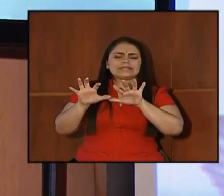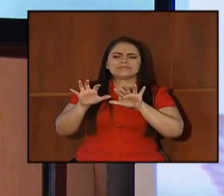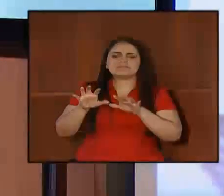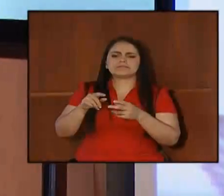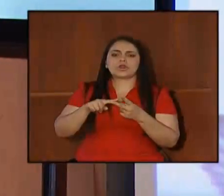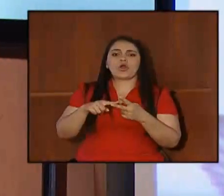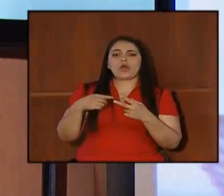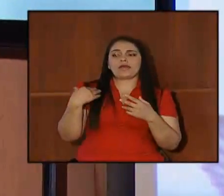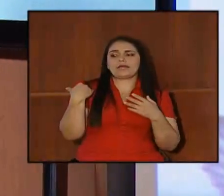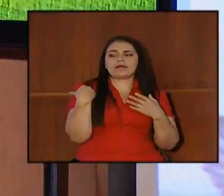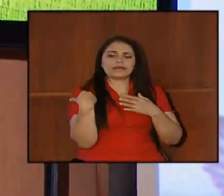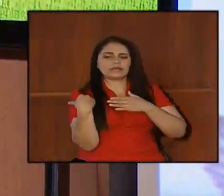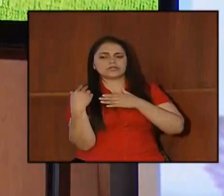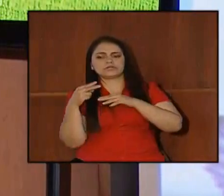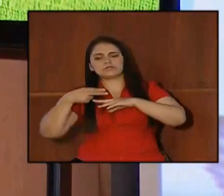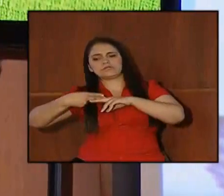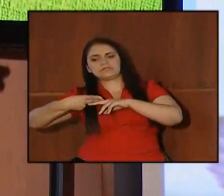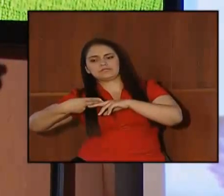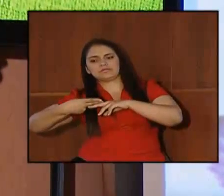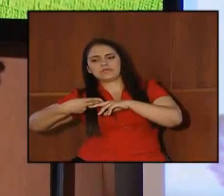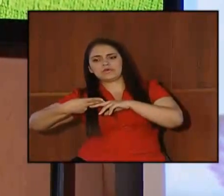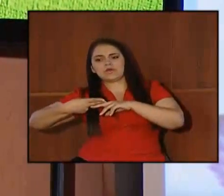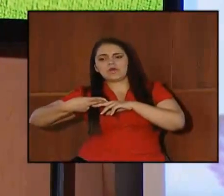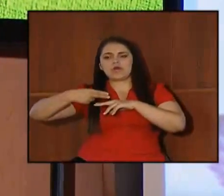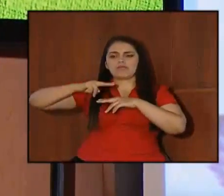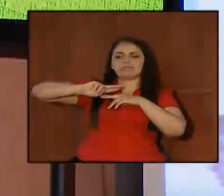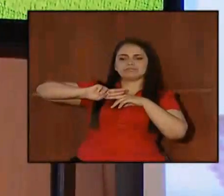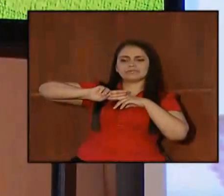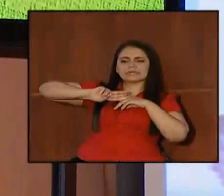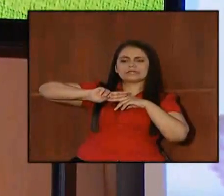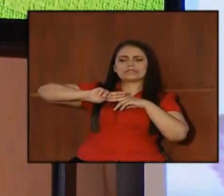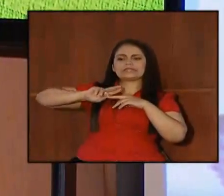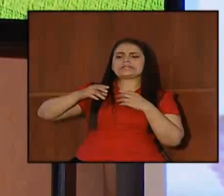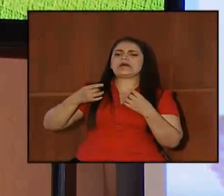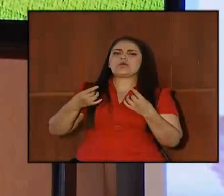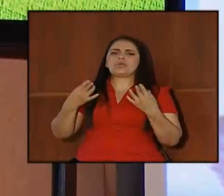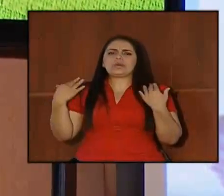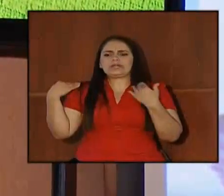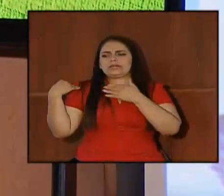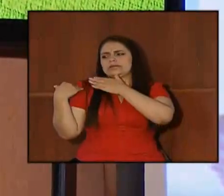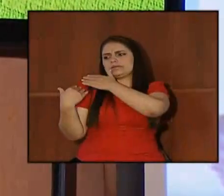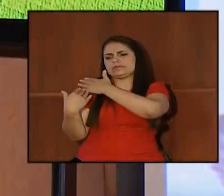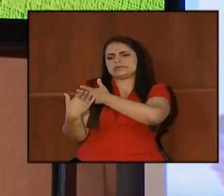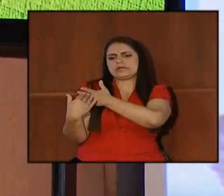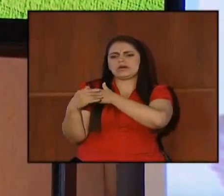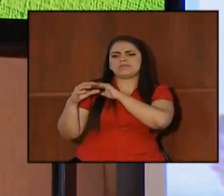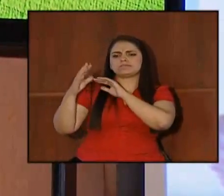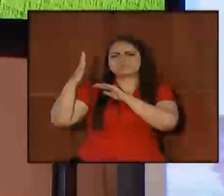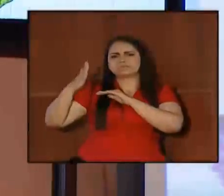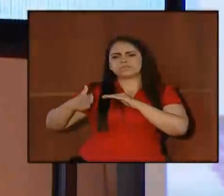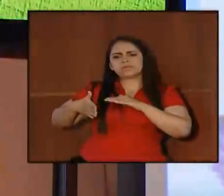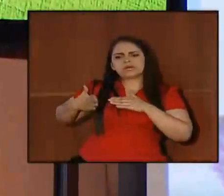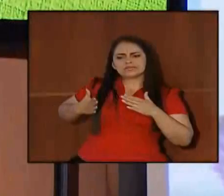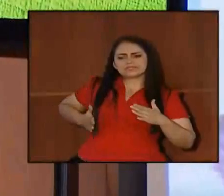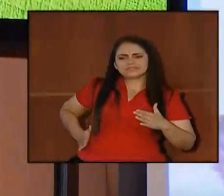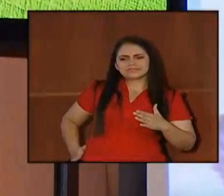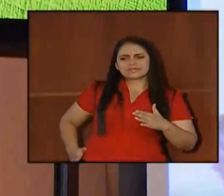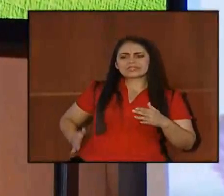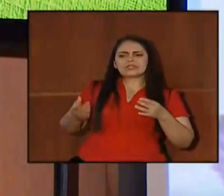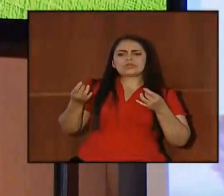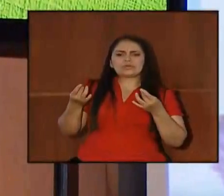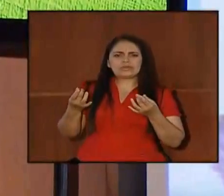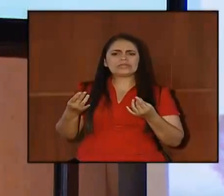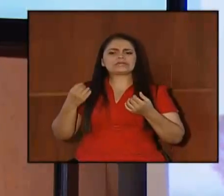lado derecho o del lado izquierdo, puede presentar heridas en las partes lateral de la cadera, otro cánter, ¿cierto? Por estar ahí acostado o